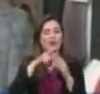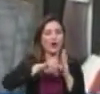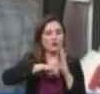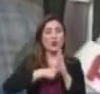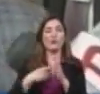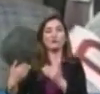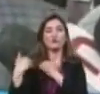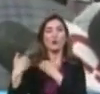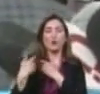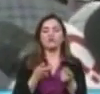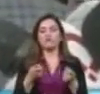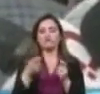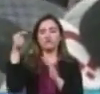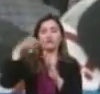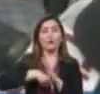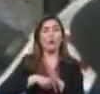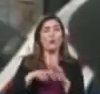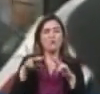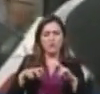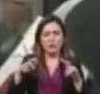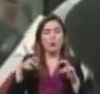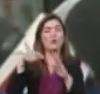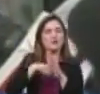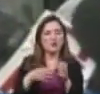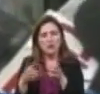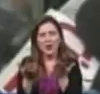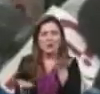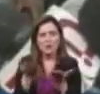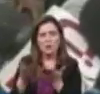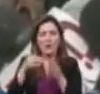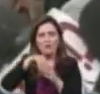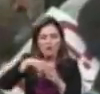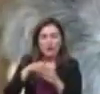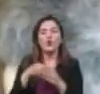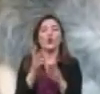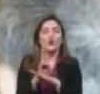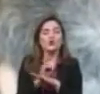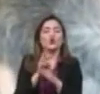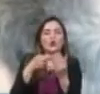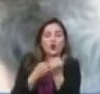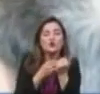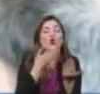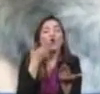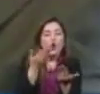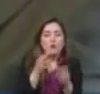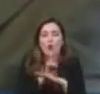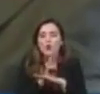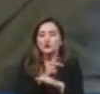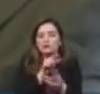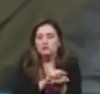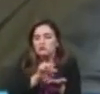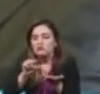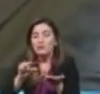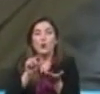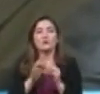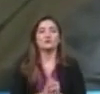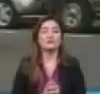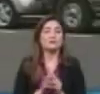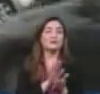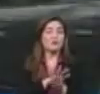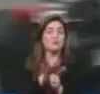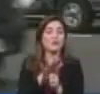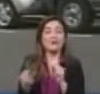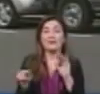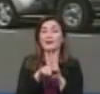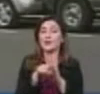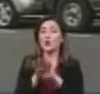las conculcó, se las limitó mediante una acción inconstitucional. Celi comunicó a Alfredo Ruiz que la enmienda afectó en el campo de acción